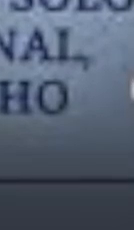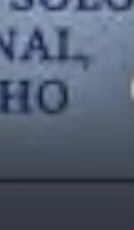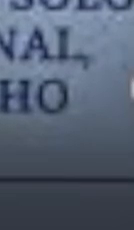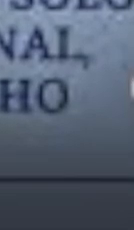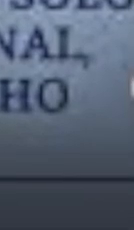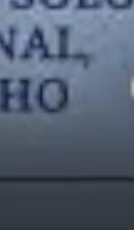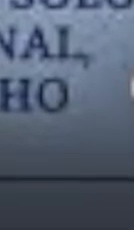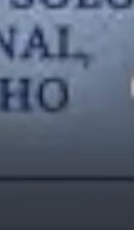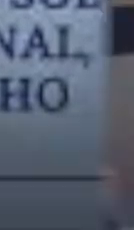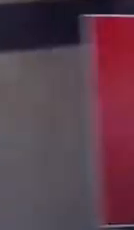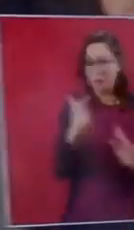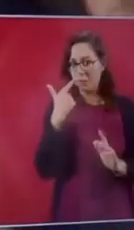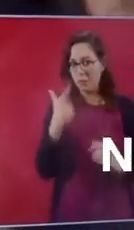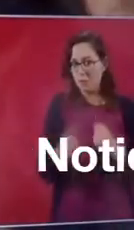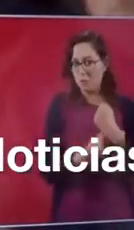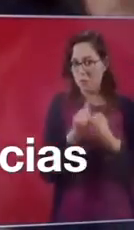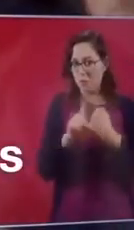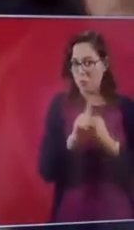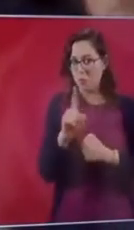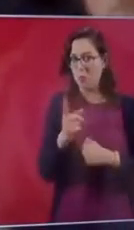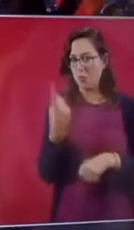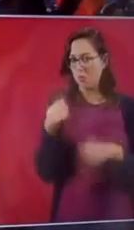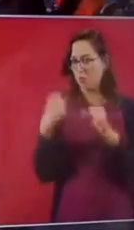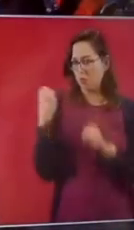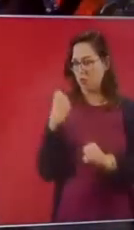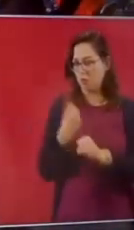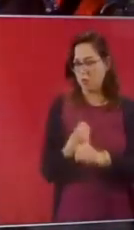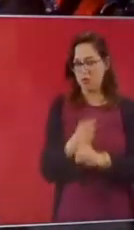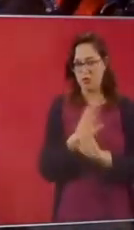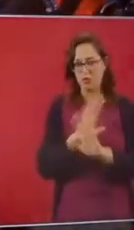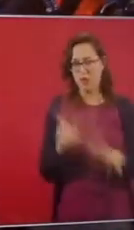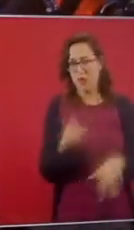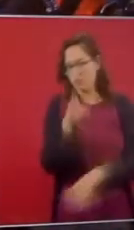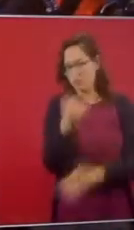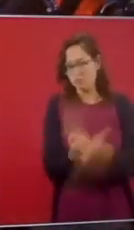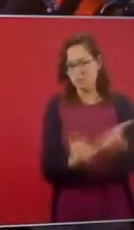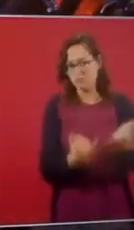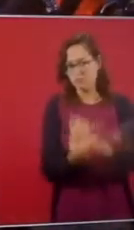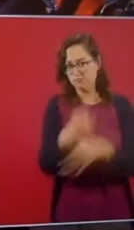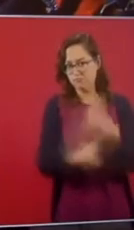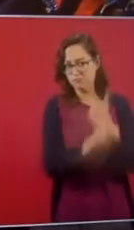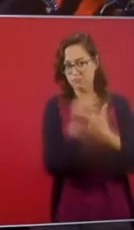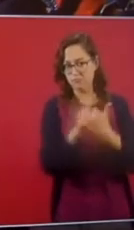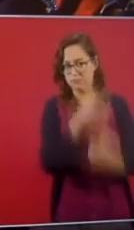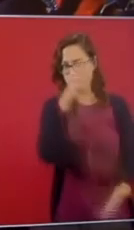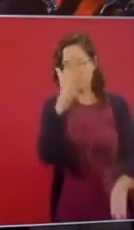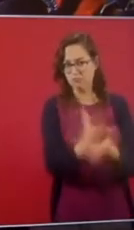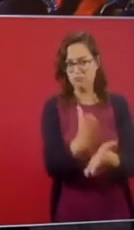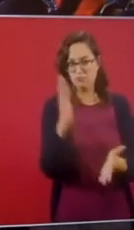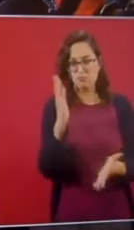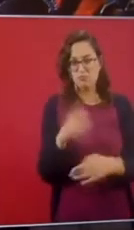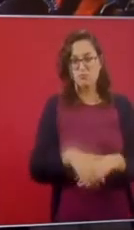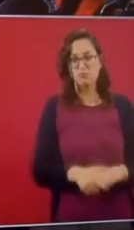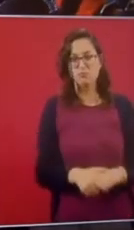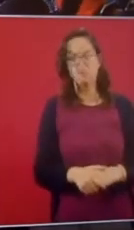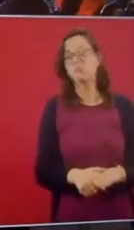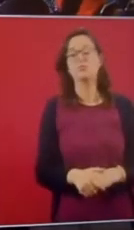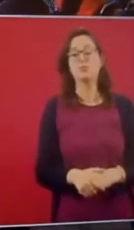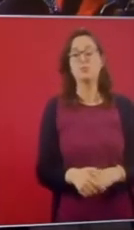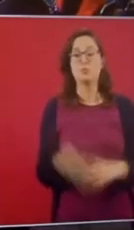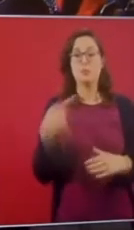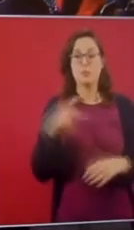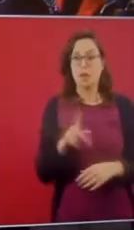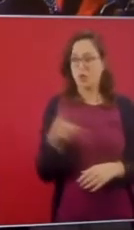dejar en la capacidad de poder solicitar una acusación. ¿Qué cosa hace la acusación? Bueno,